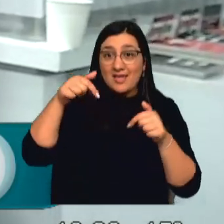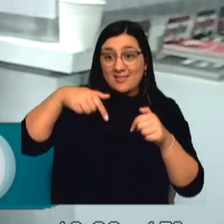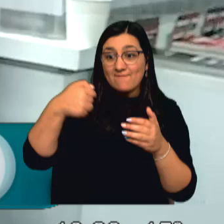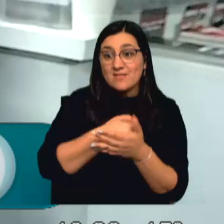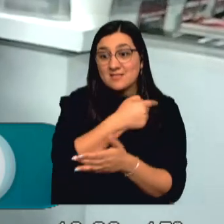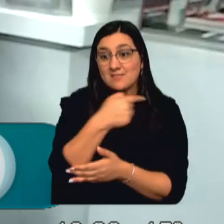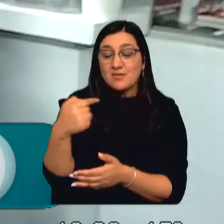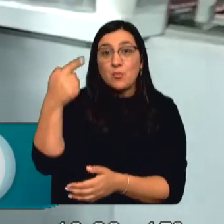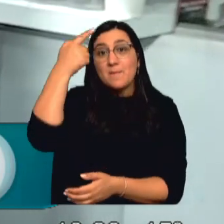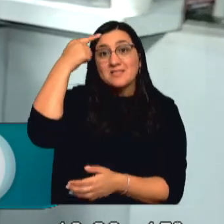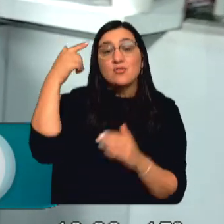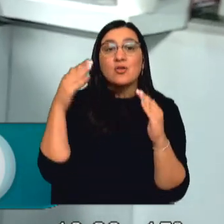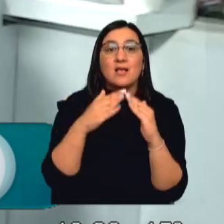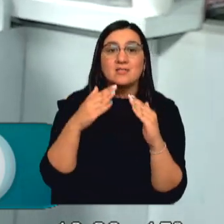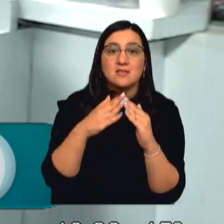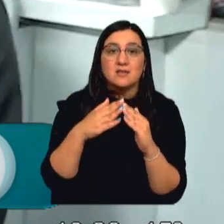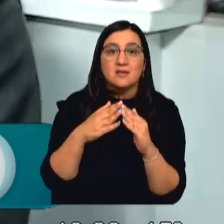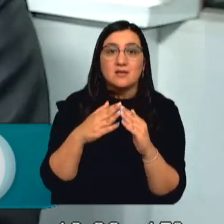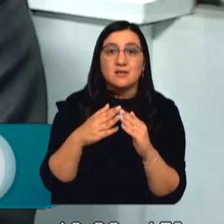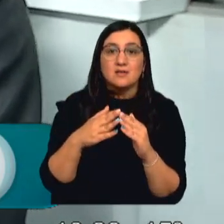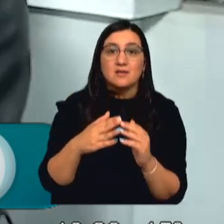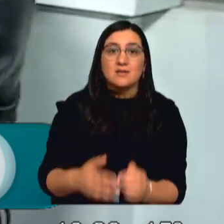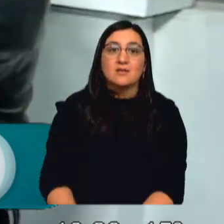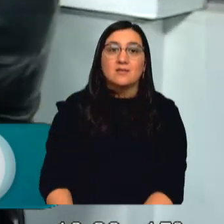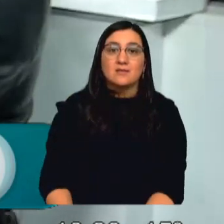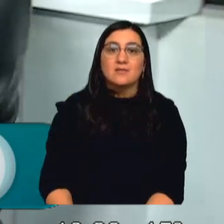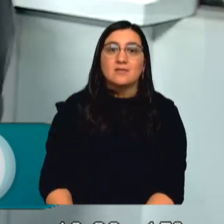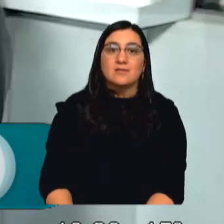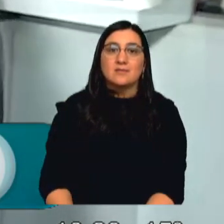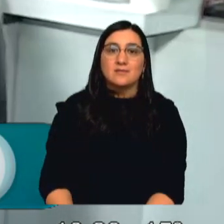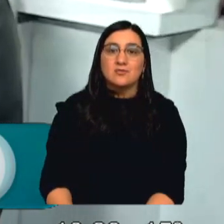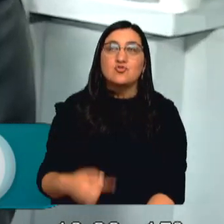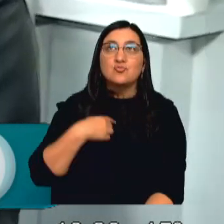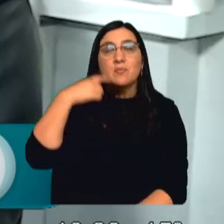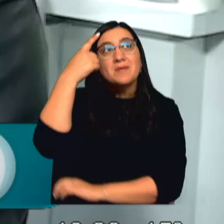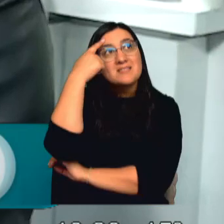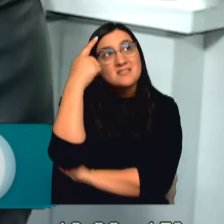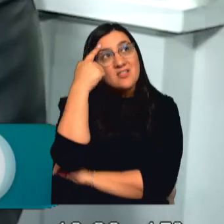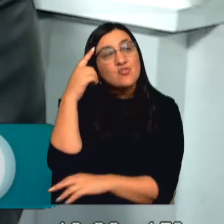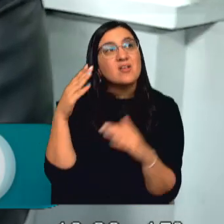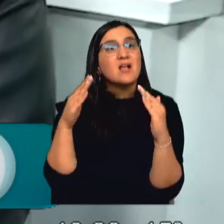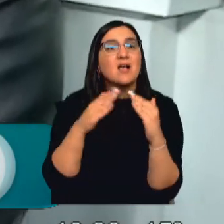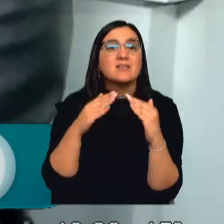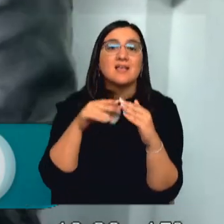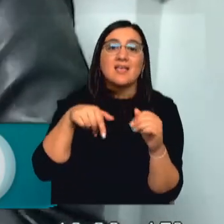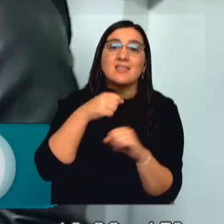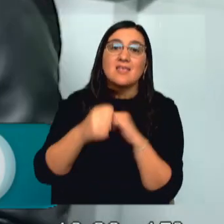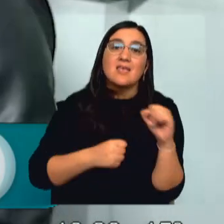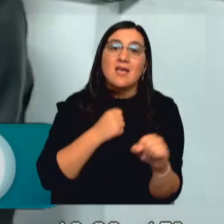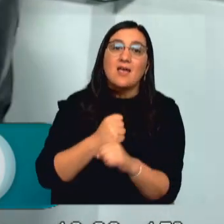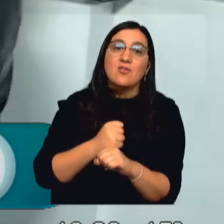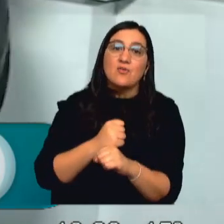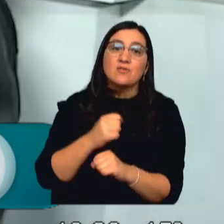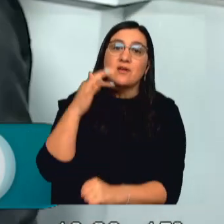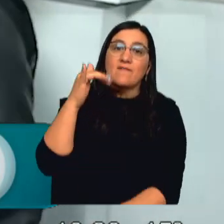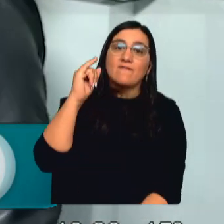estuve pensando en mi casa. Esto es en serio, ¿no? Bien. Esto es en serio. Enhorabuena. Estuve pensando en mi casa que este año va a ser mi año fit y